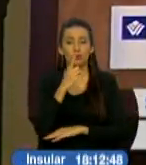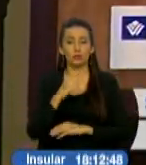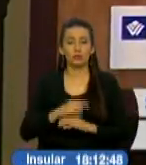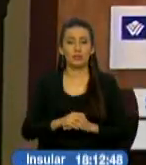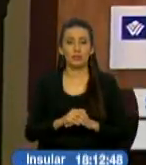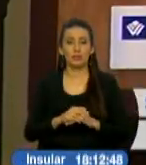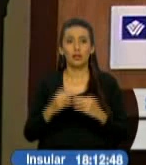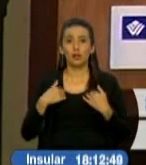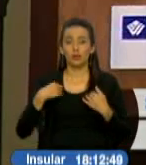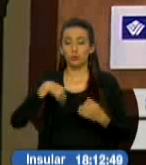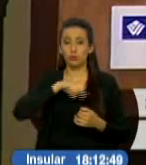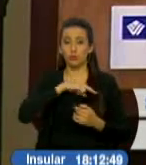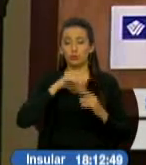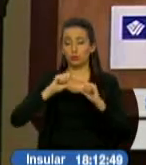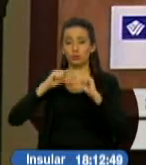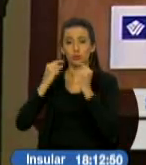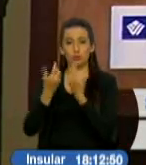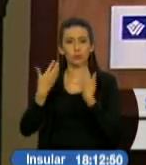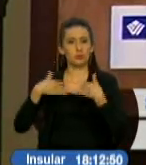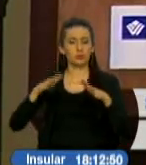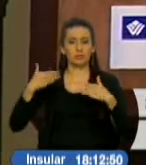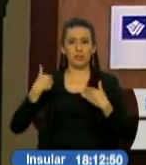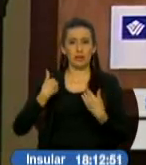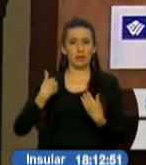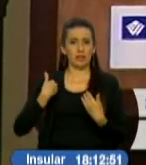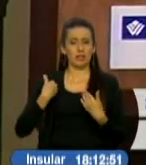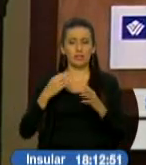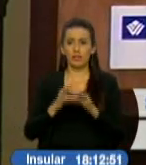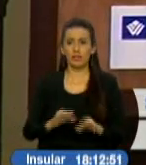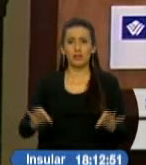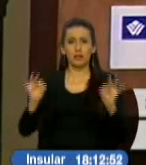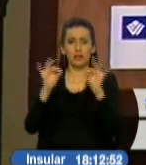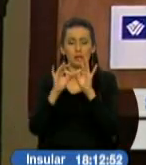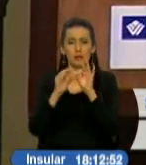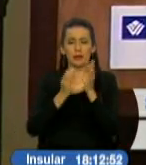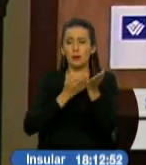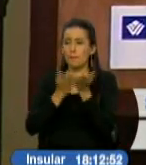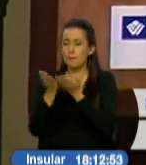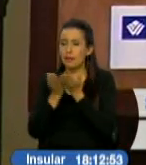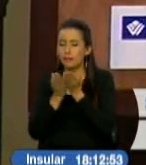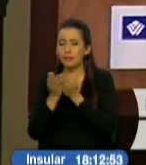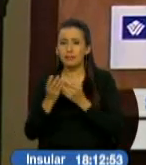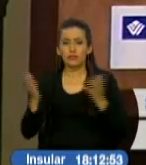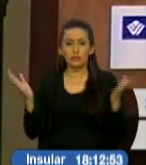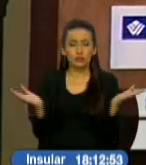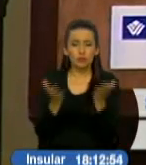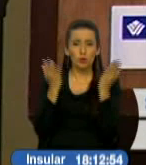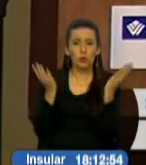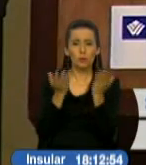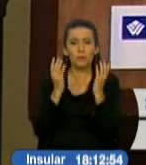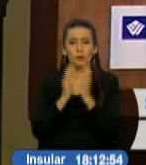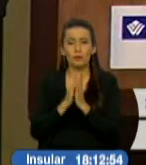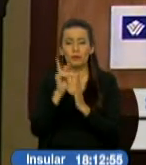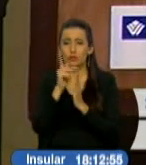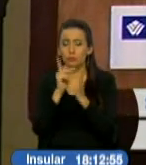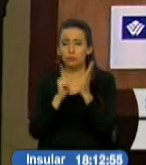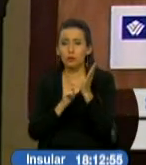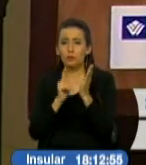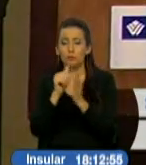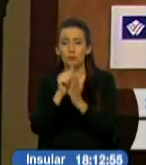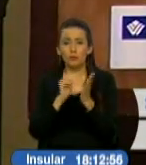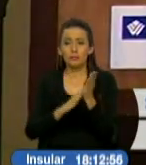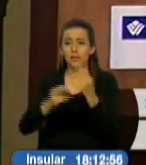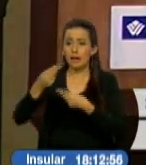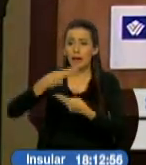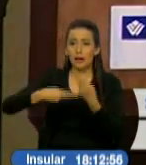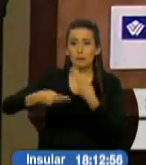prevén una cantidad de importantes beneficios, de importantes incentivos tendientes a fomentar la inversión en el